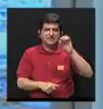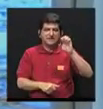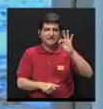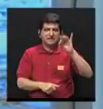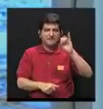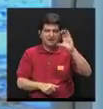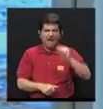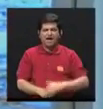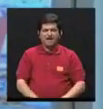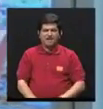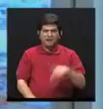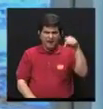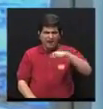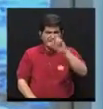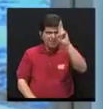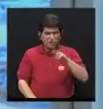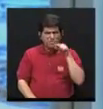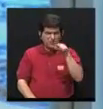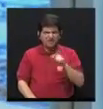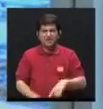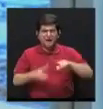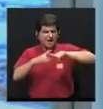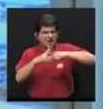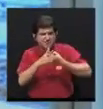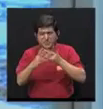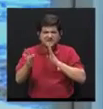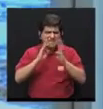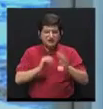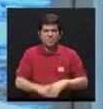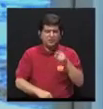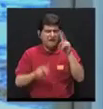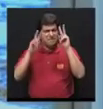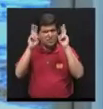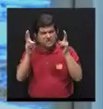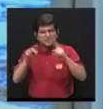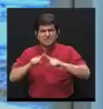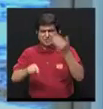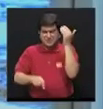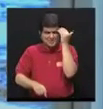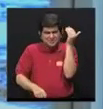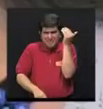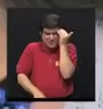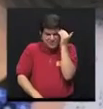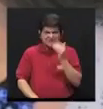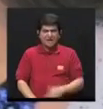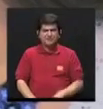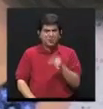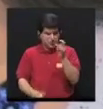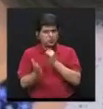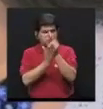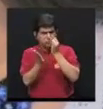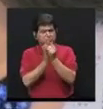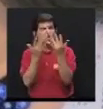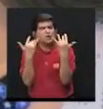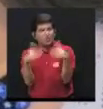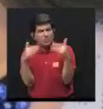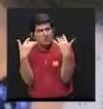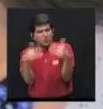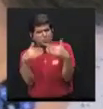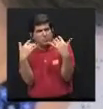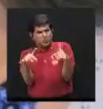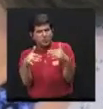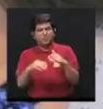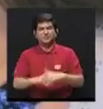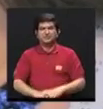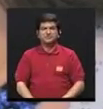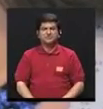Costa Rica está apenas empezando a hablarse de ese tema, pero sabemos que lo has investigado bastante. Uh-huh. Y